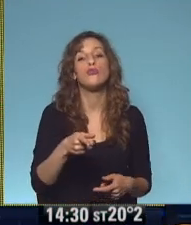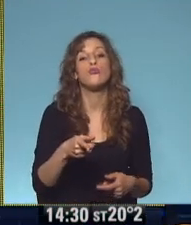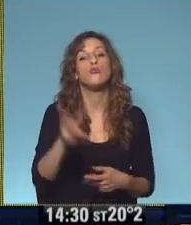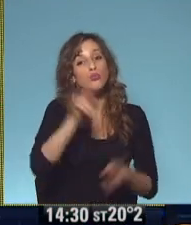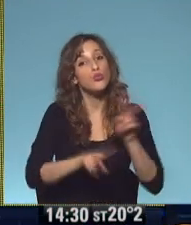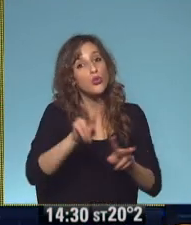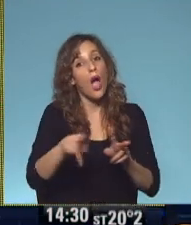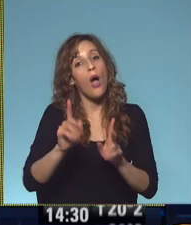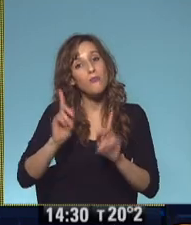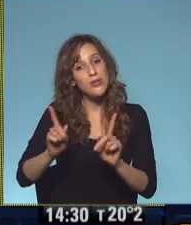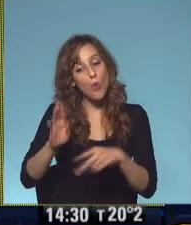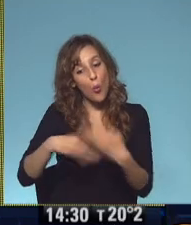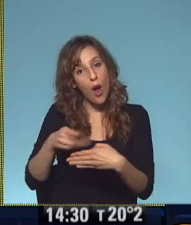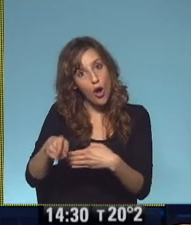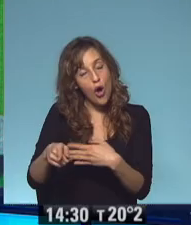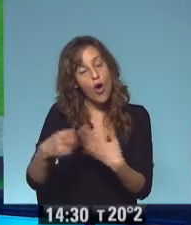otro camino del que fue Maga?